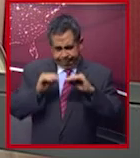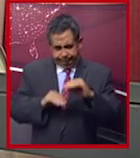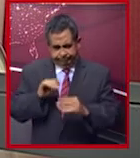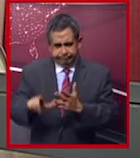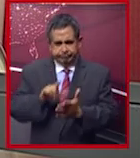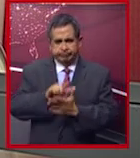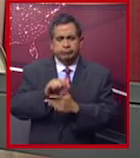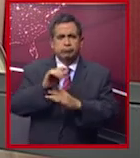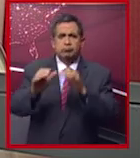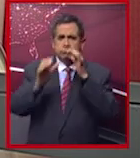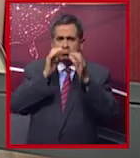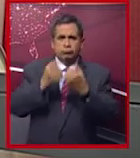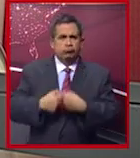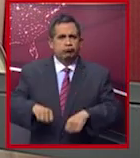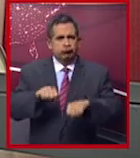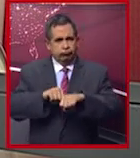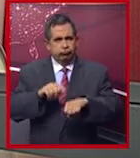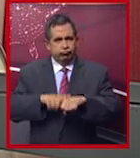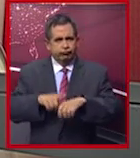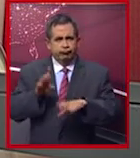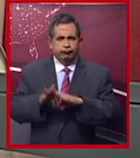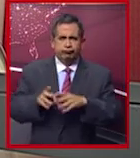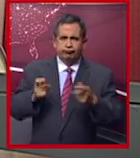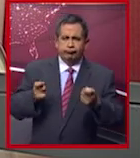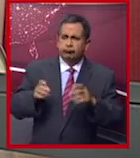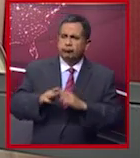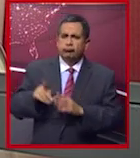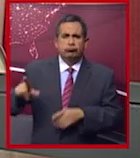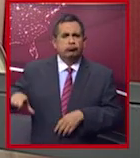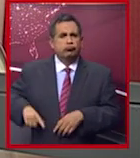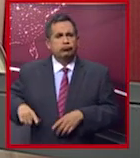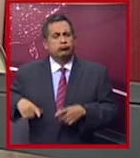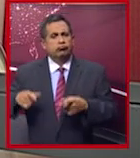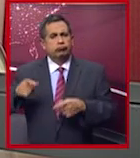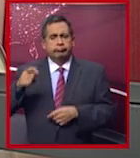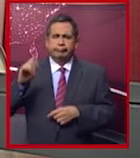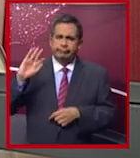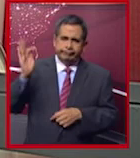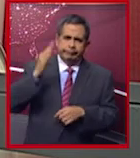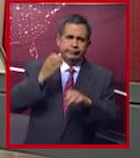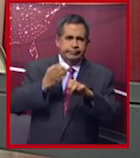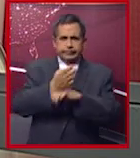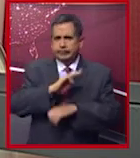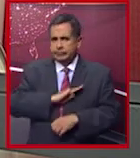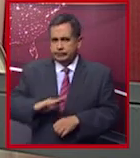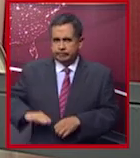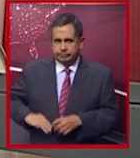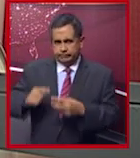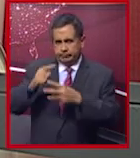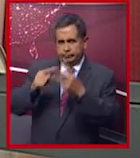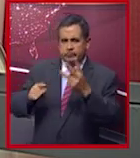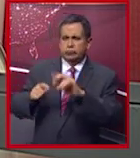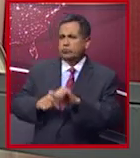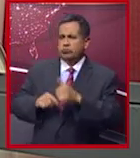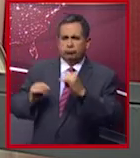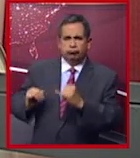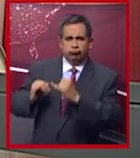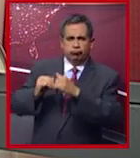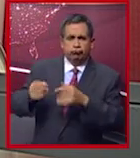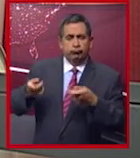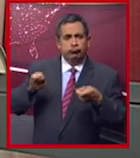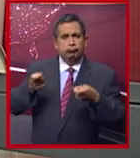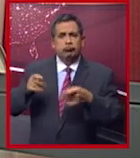de Comunicación Social, por la que se busca regular la manera en que los gobiernos de los 3 niveles y otras instituciones